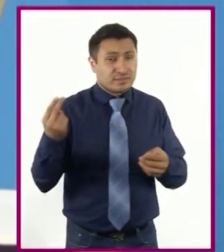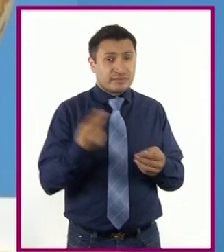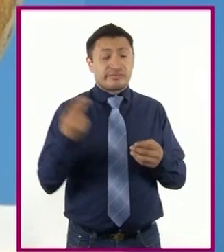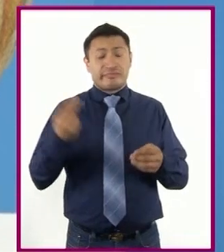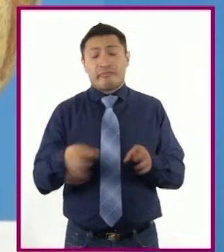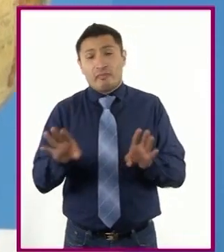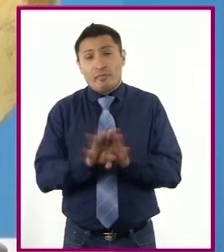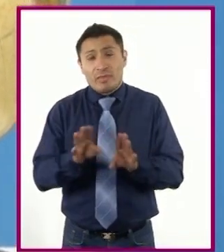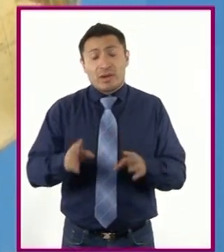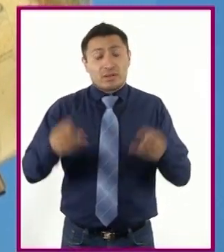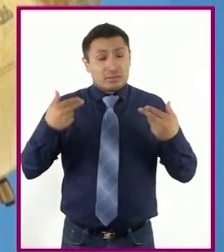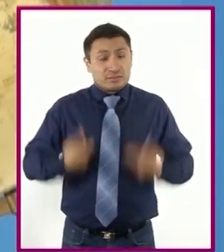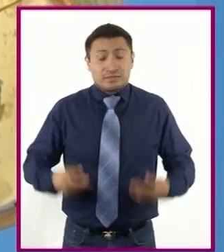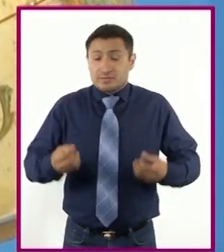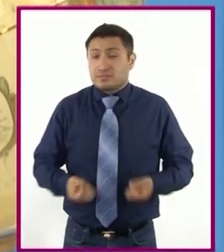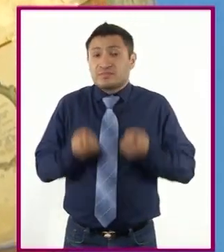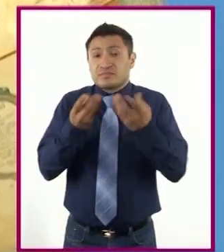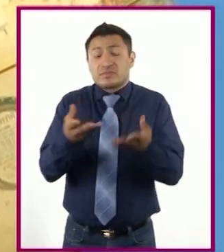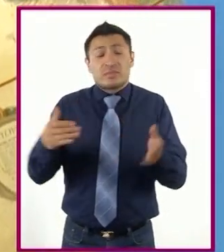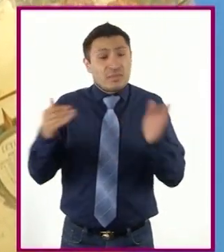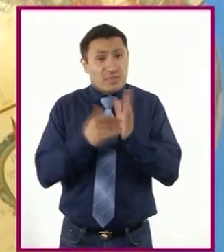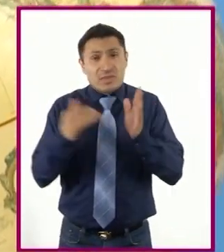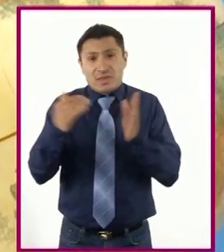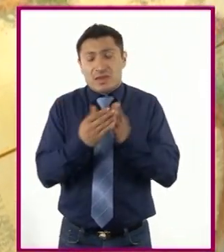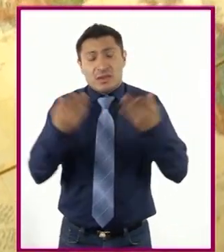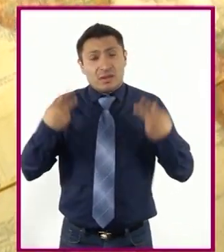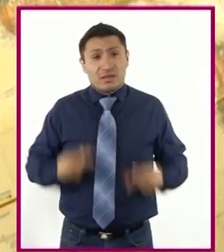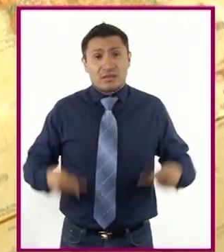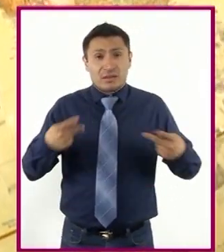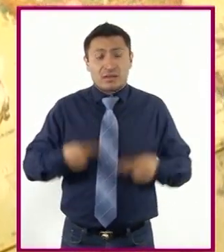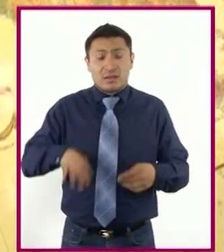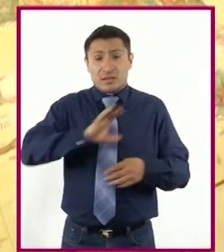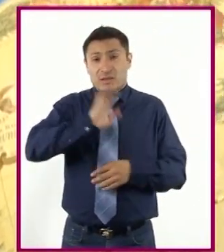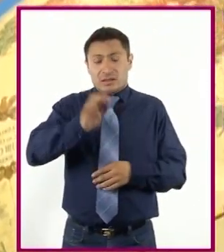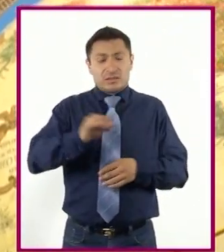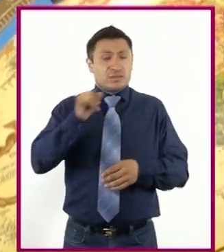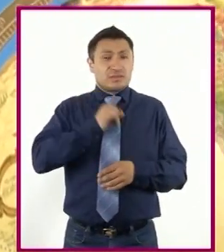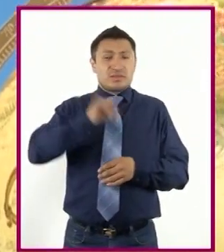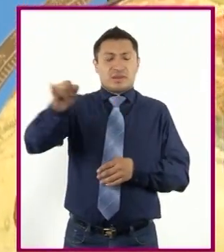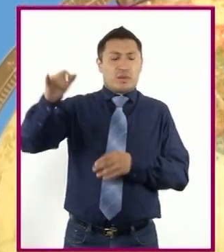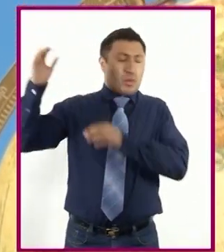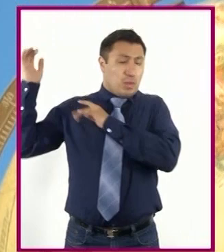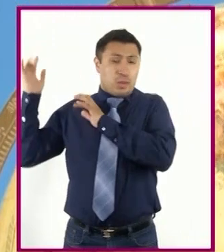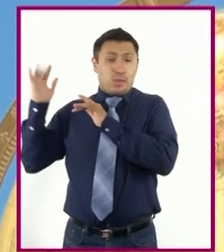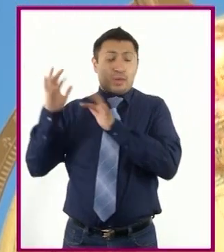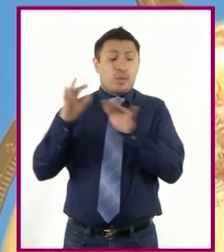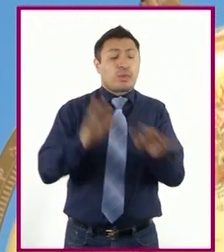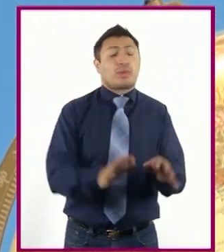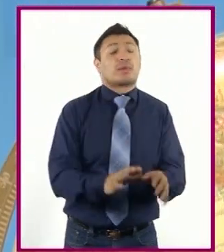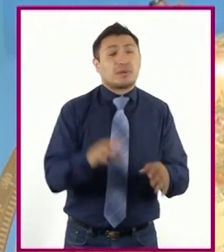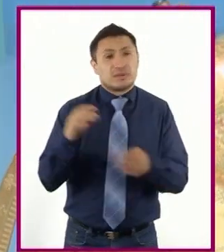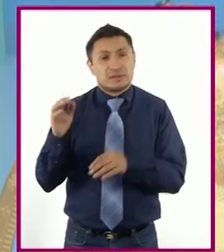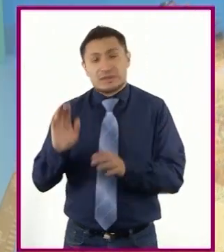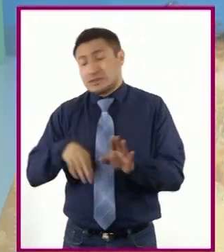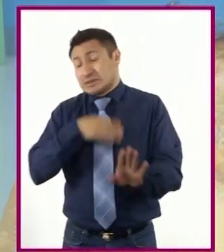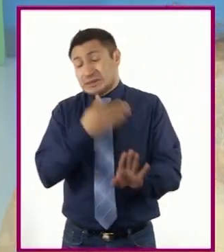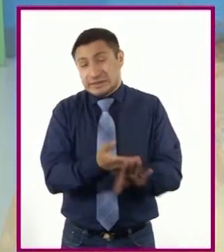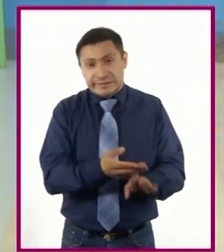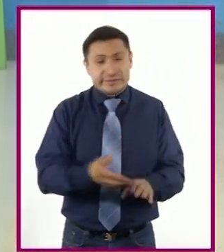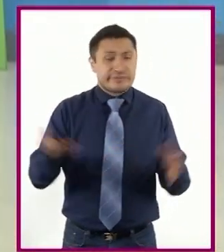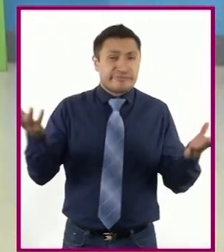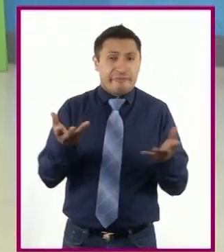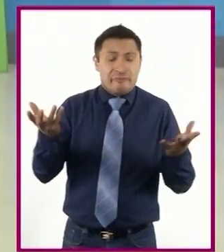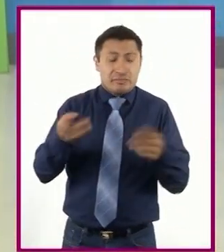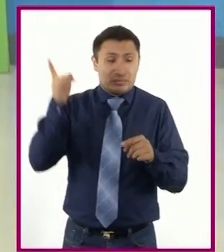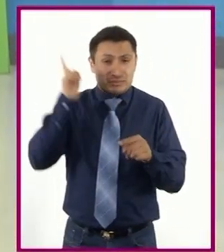de devolverle a la humanidad millares de hombres cuando llama de tan lejos la colonización, y de hacer que cese